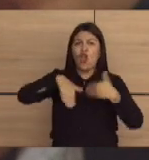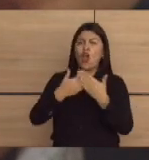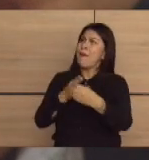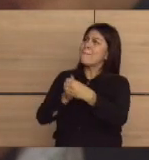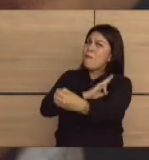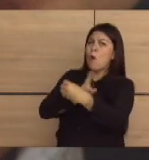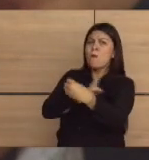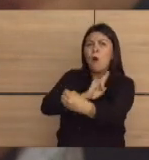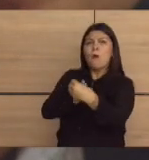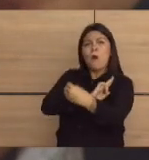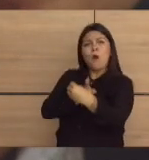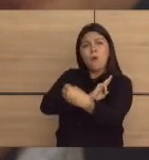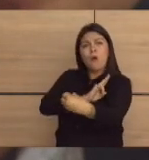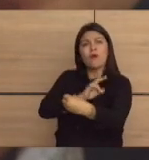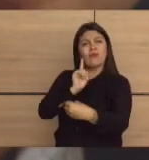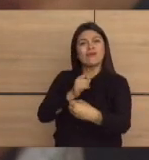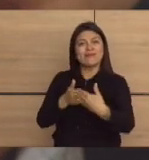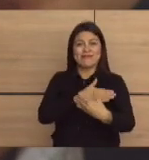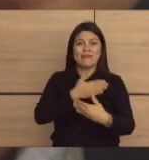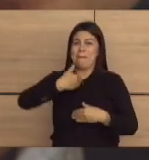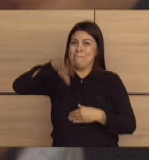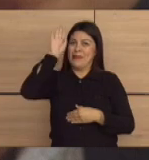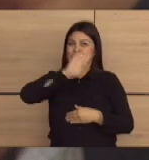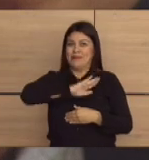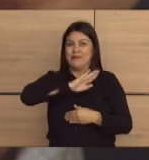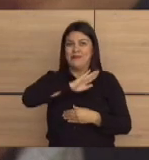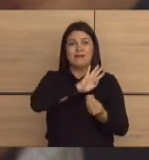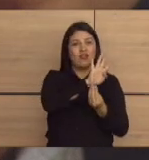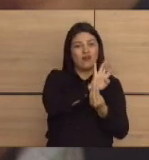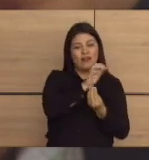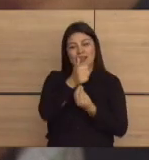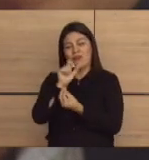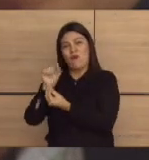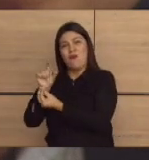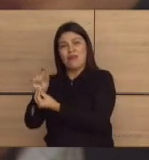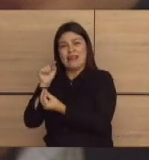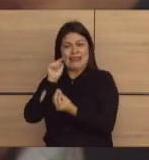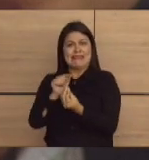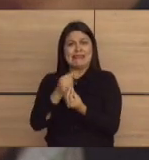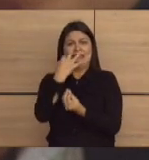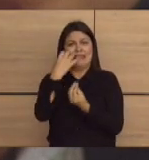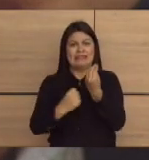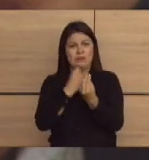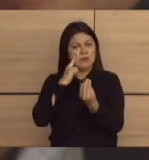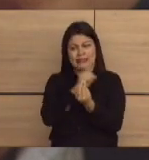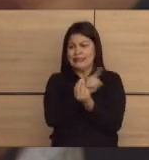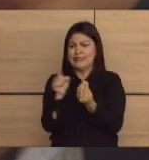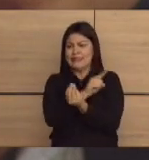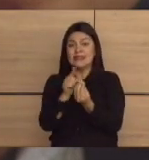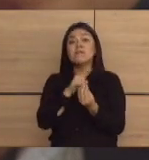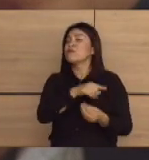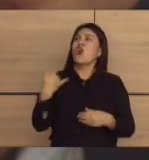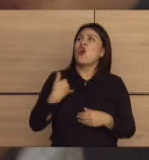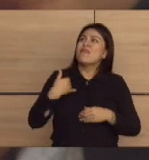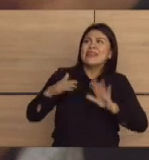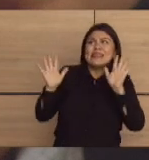que se acrecentan en los últimos 3 años del bachillerato, porque son muchos los jóvenes que quieren, o bien sea